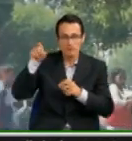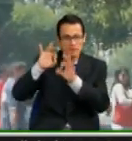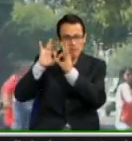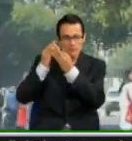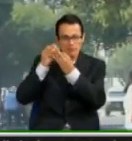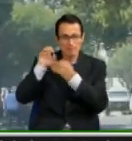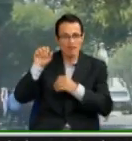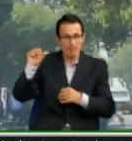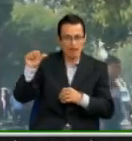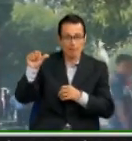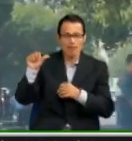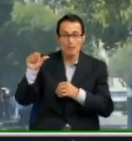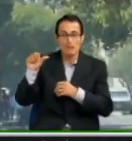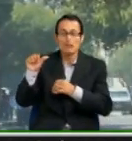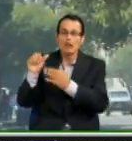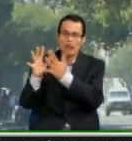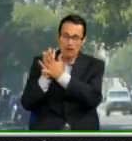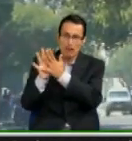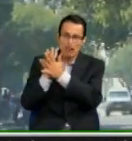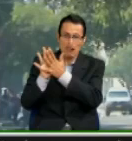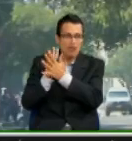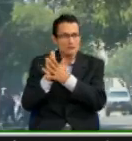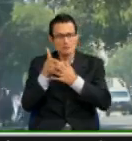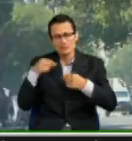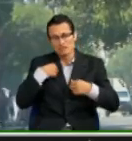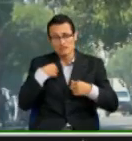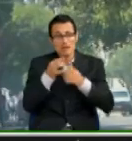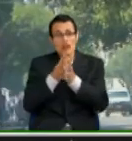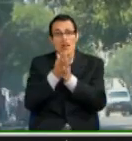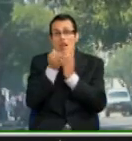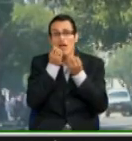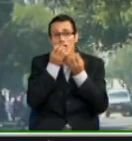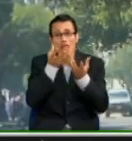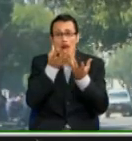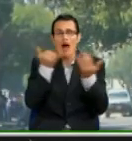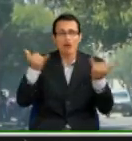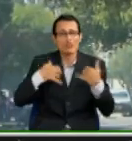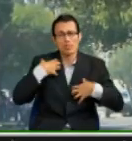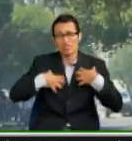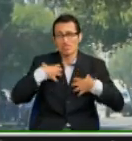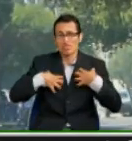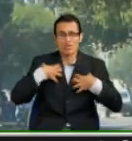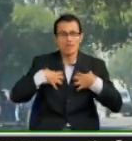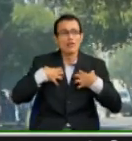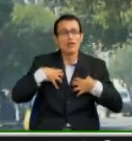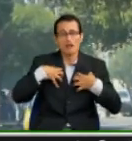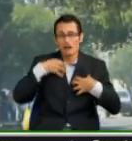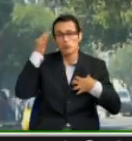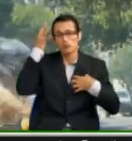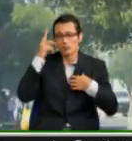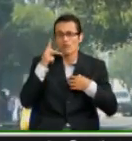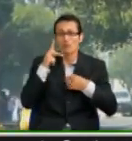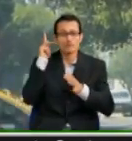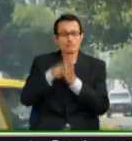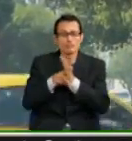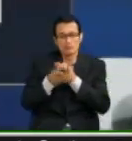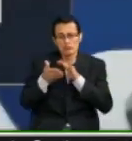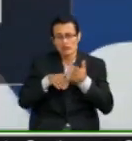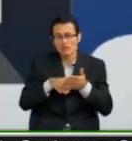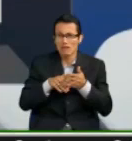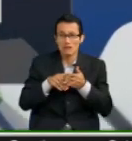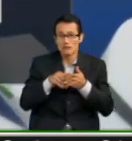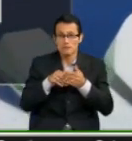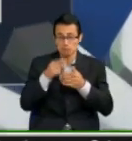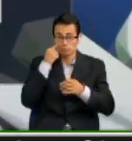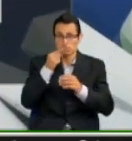expresado que por todo ese tema ellos temen por su vida, debido a que están solicitando también medidas de seguridad.